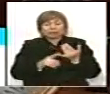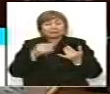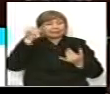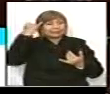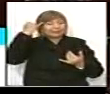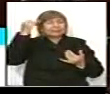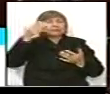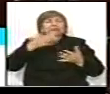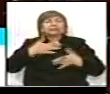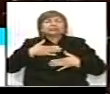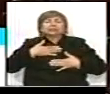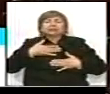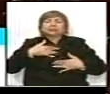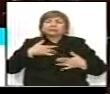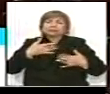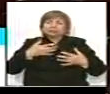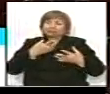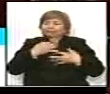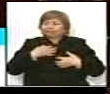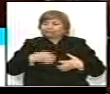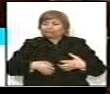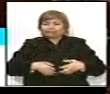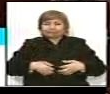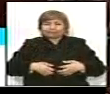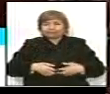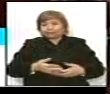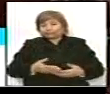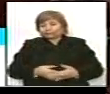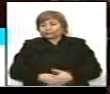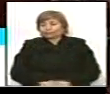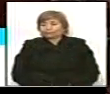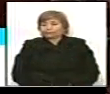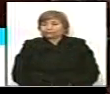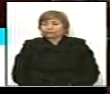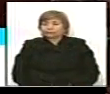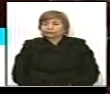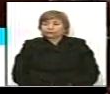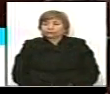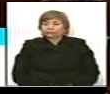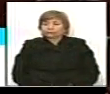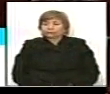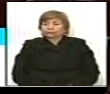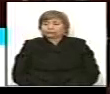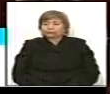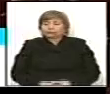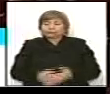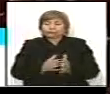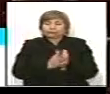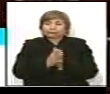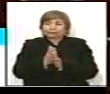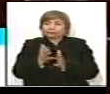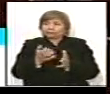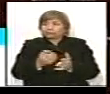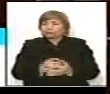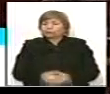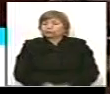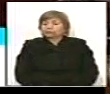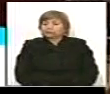Ideas que te hacen sentir un hormigueo en el estómago. Cosas que nos apasionan.